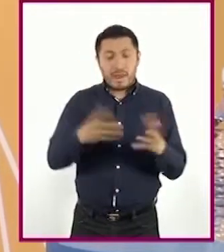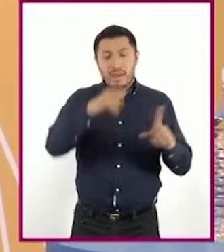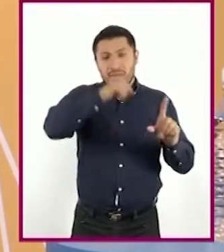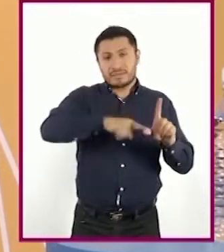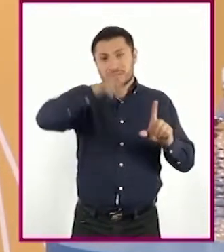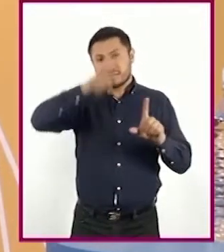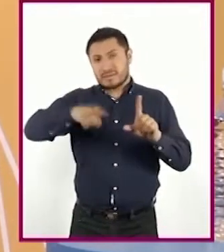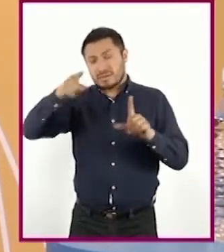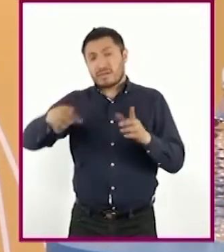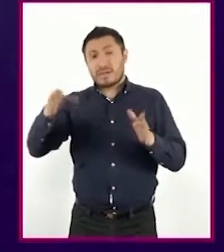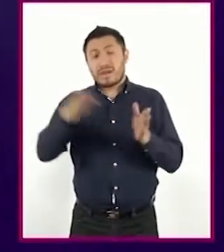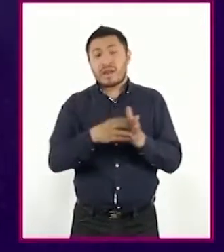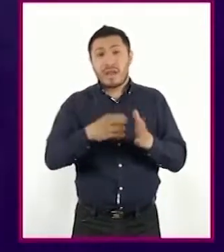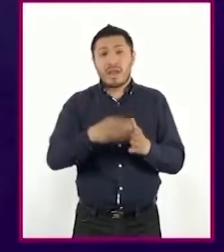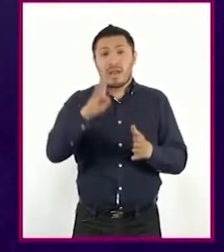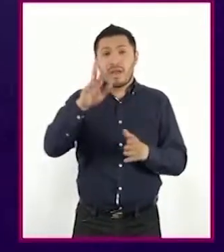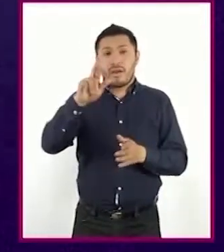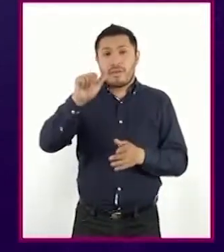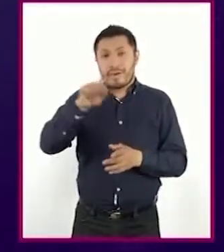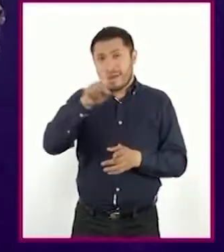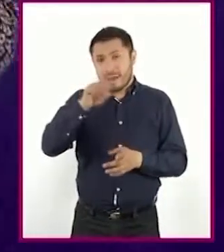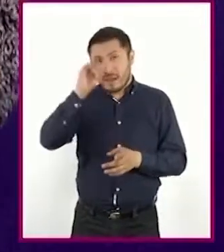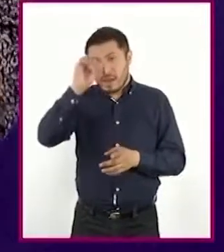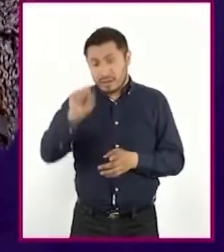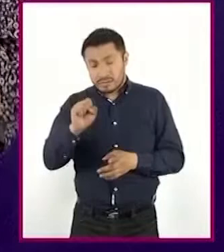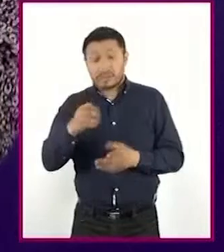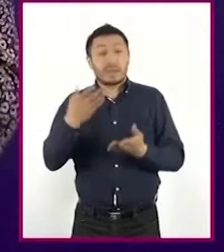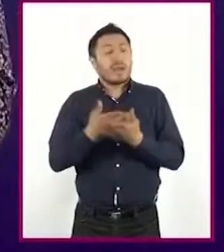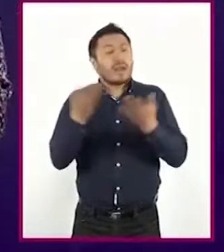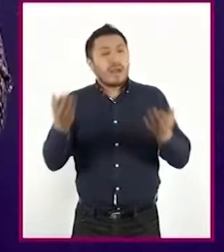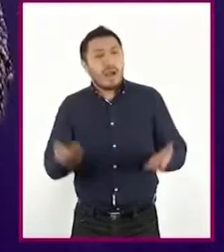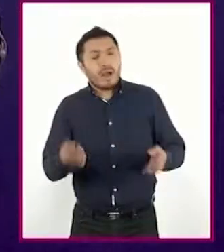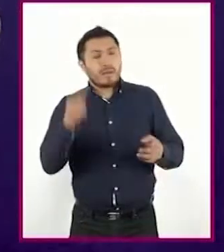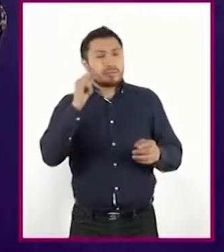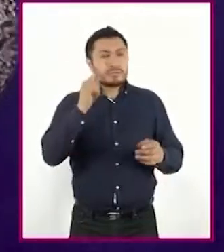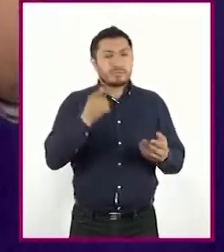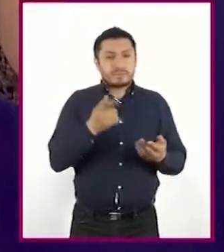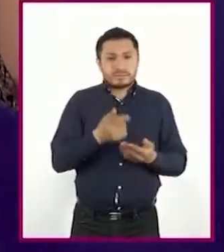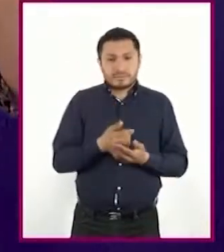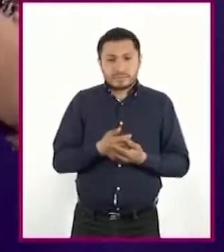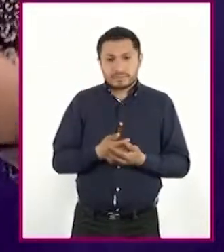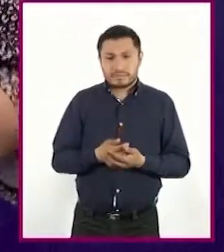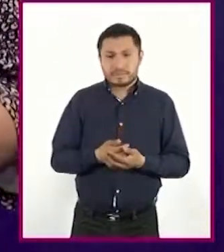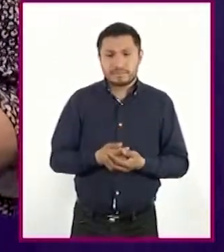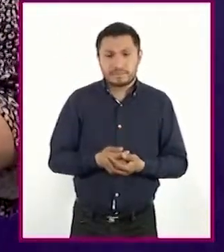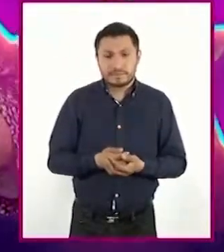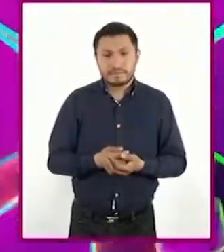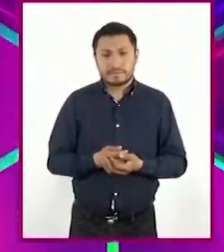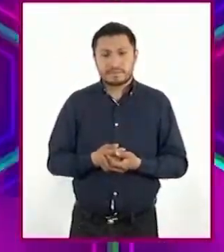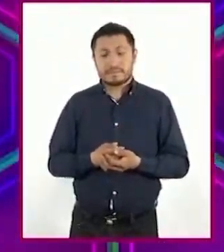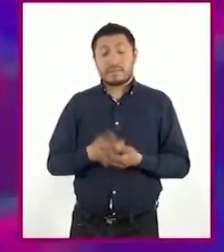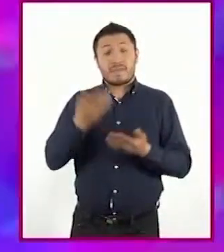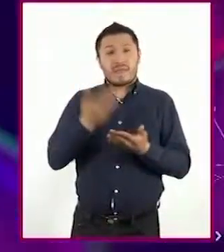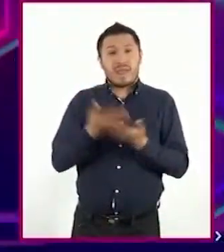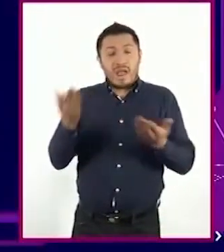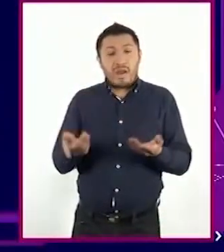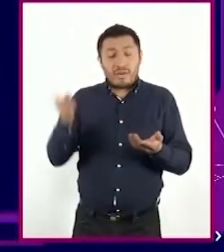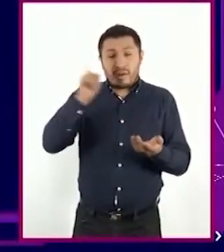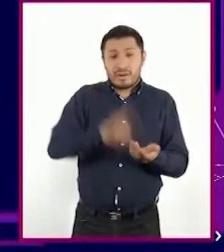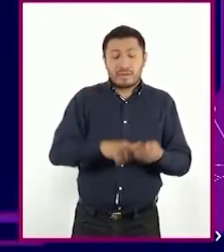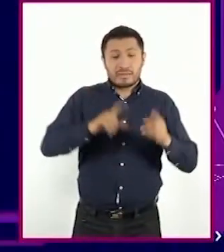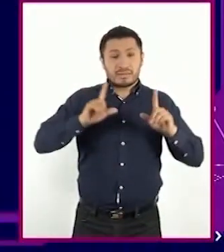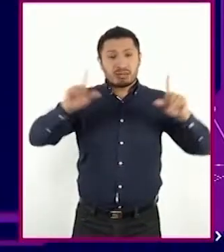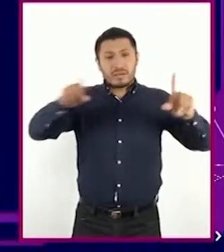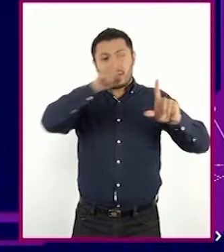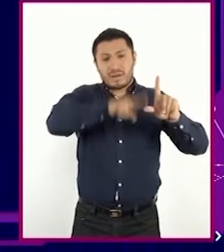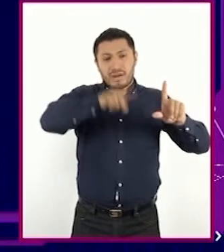gráfica caja-brazos. Ahora ubicamos los siguientes puntos a una misma altura en una gráfica. ¿Cuáles